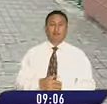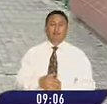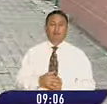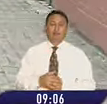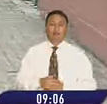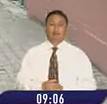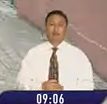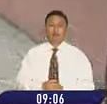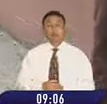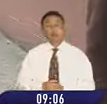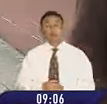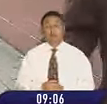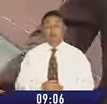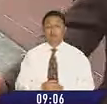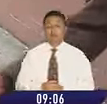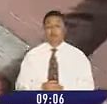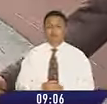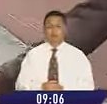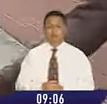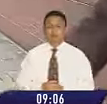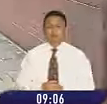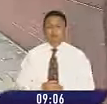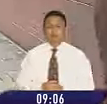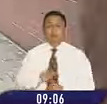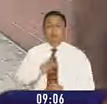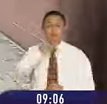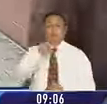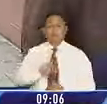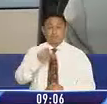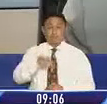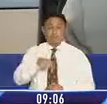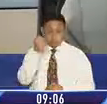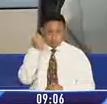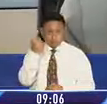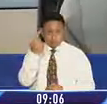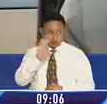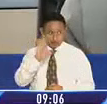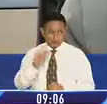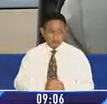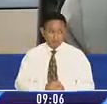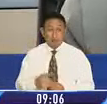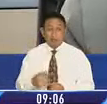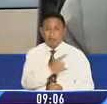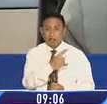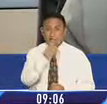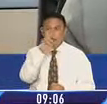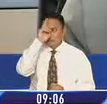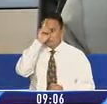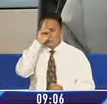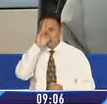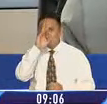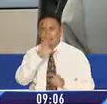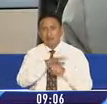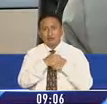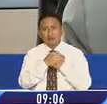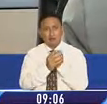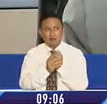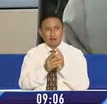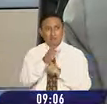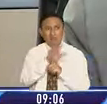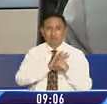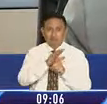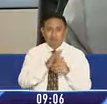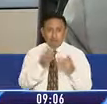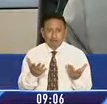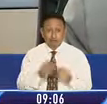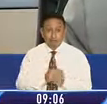Como dice el dicho popular al buen entendedor pocas palabras ella es un abuso de este señor Espinosa que cree que